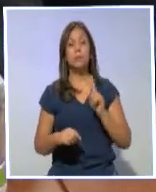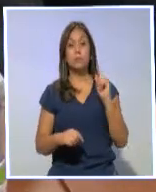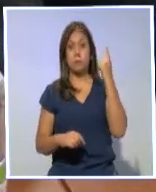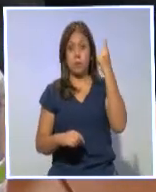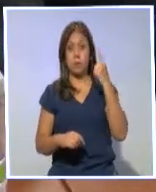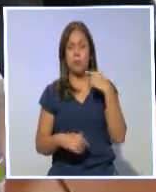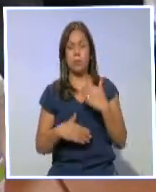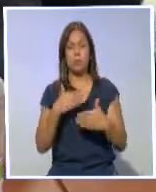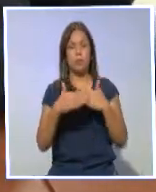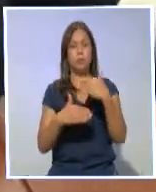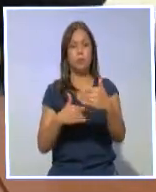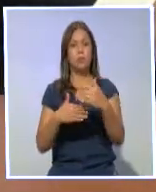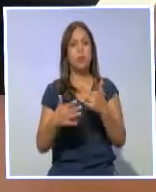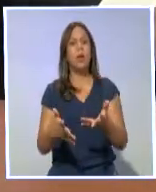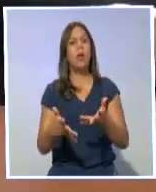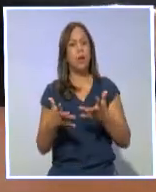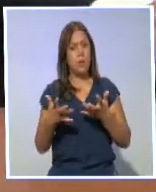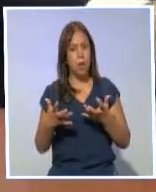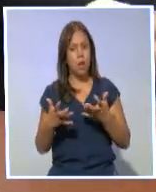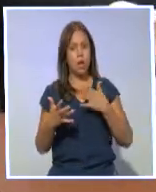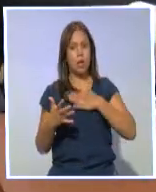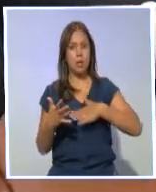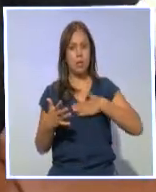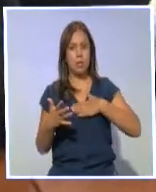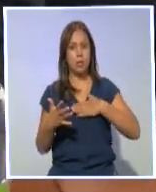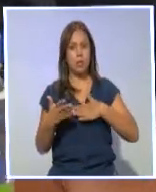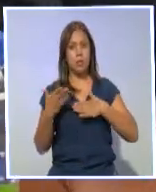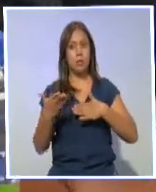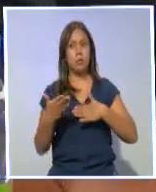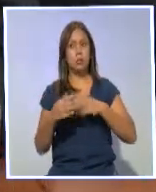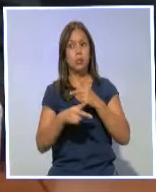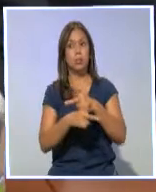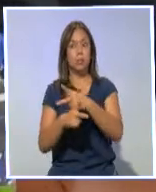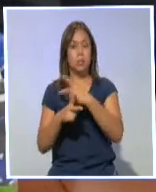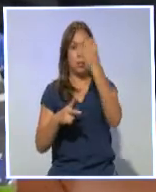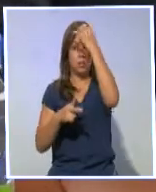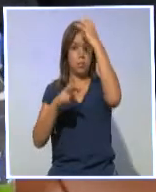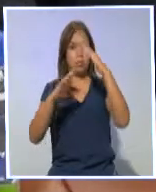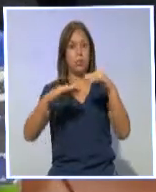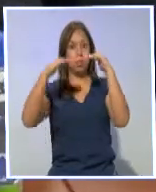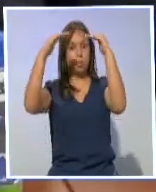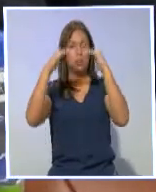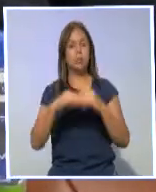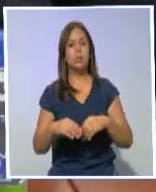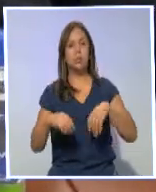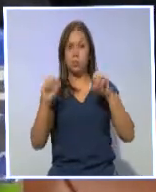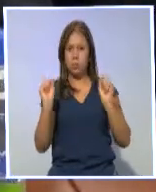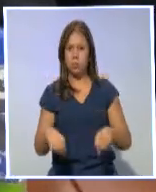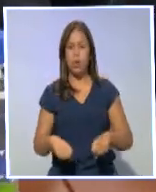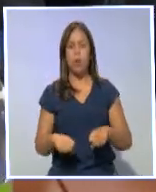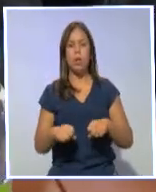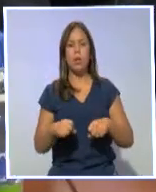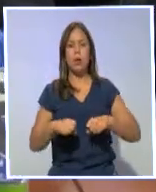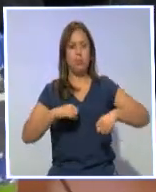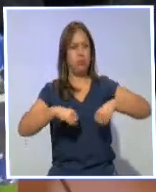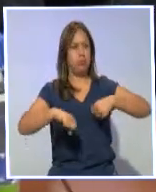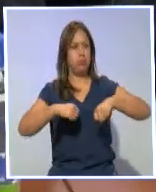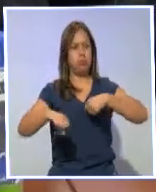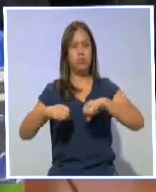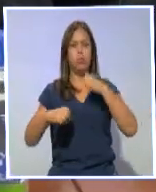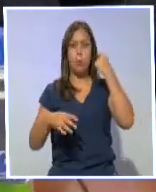ver con la verificación que el Consejo de Educación Superior realiza para